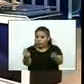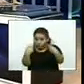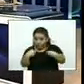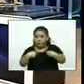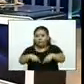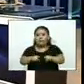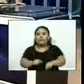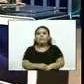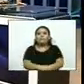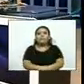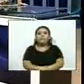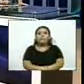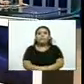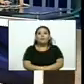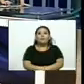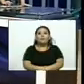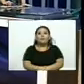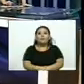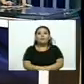nosotros.